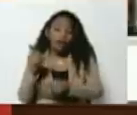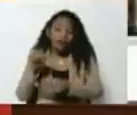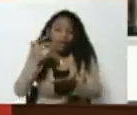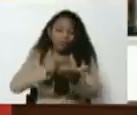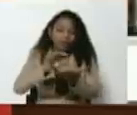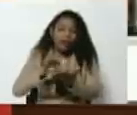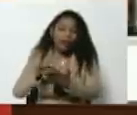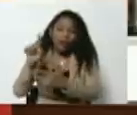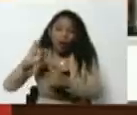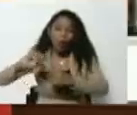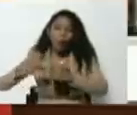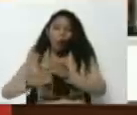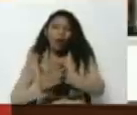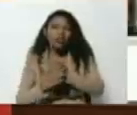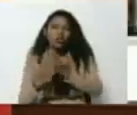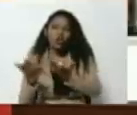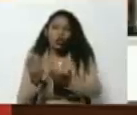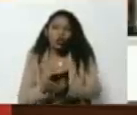táctica de Guaidó,